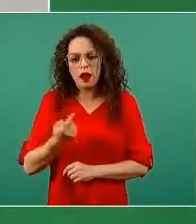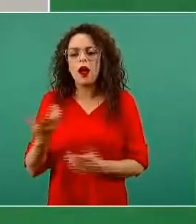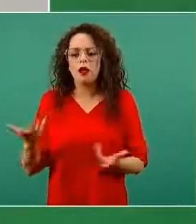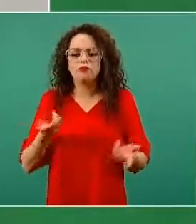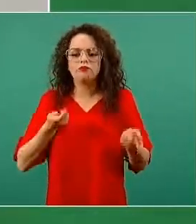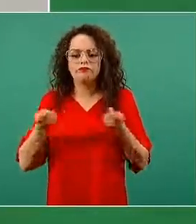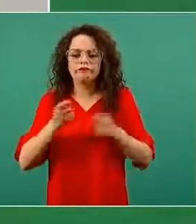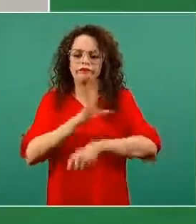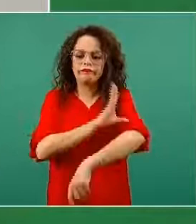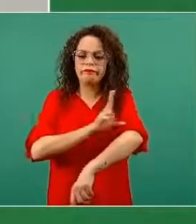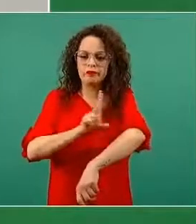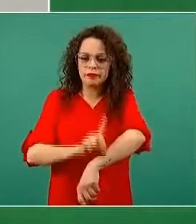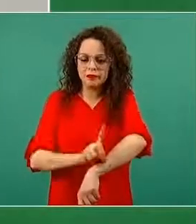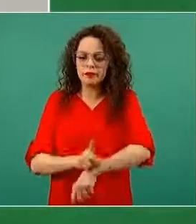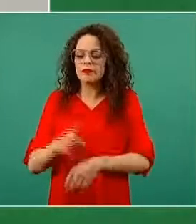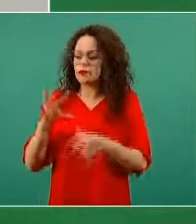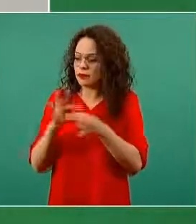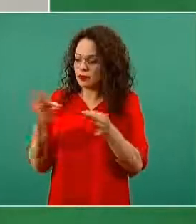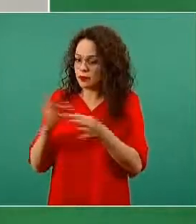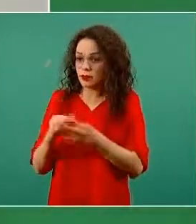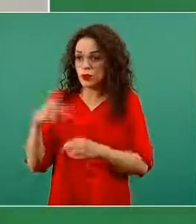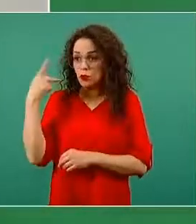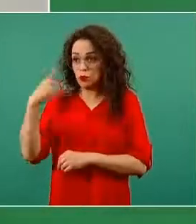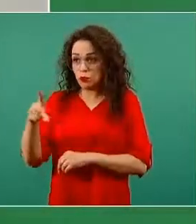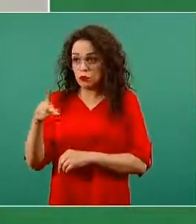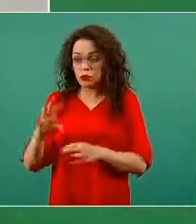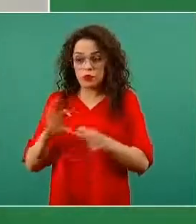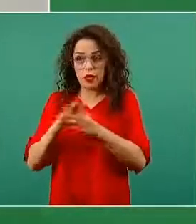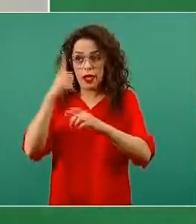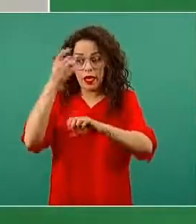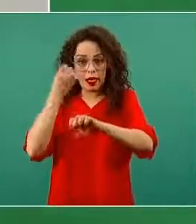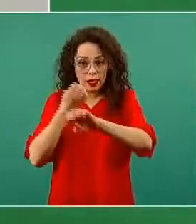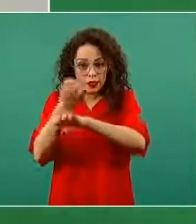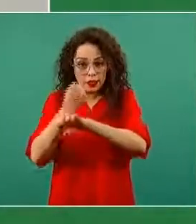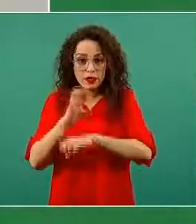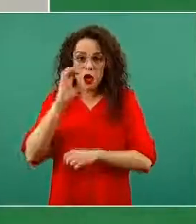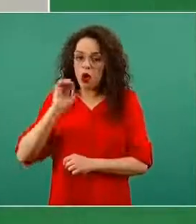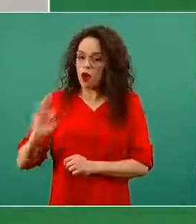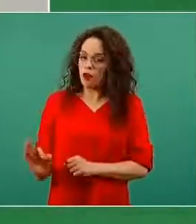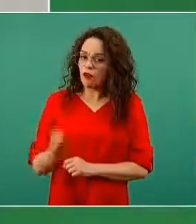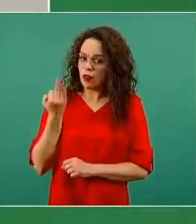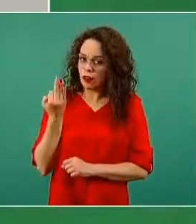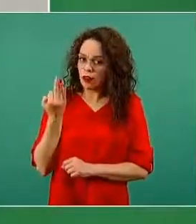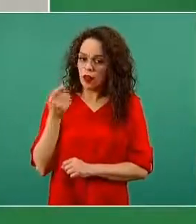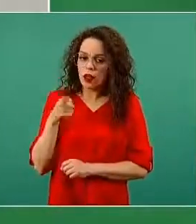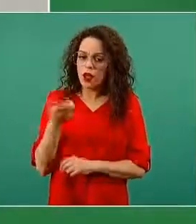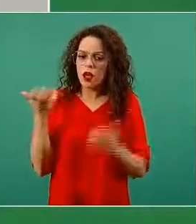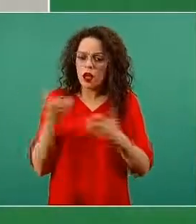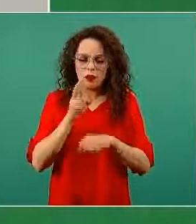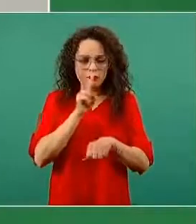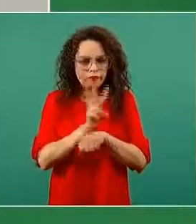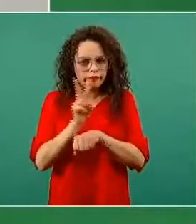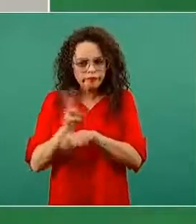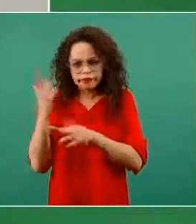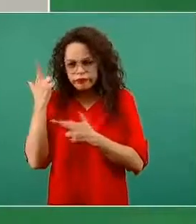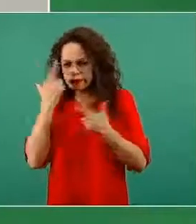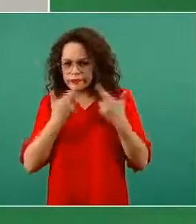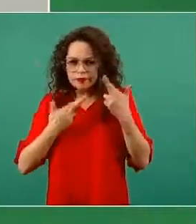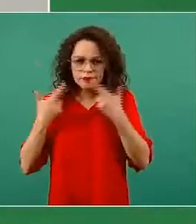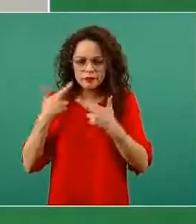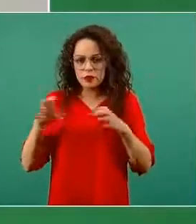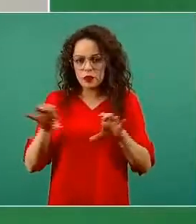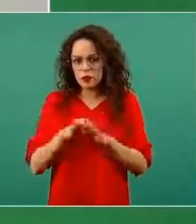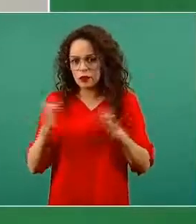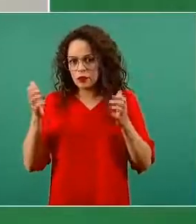coordinación tanto Correcaminos estatal como a nivel federal, que está supervisando la realización de la